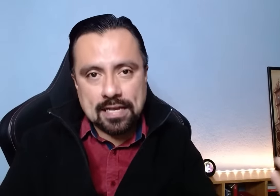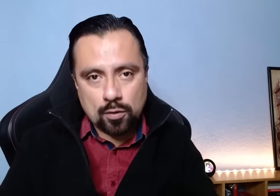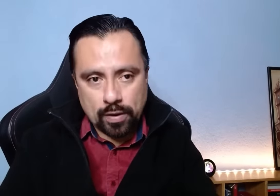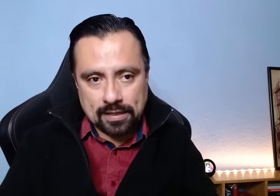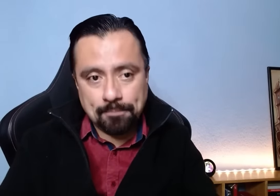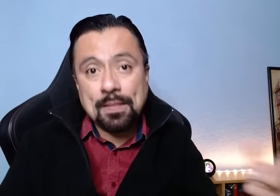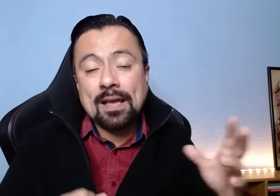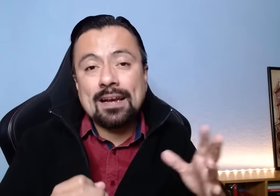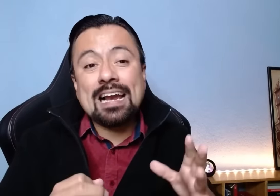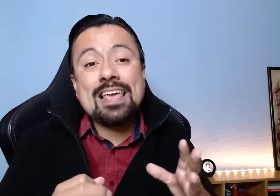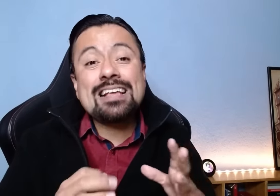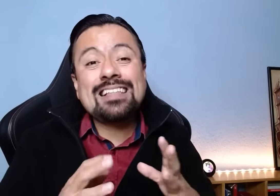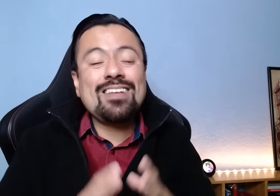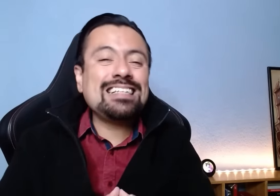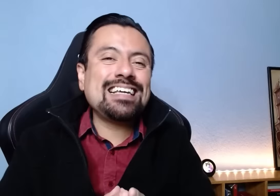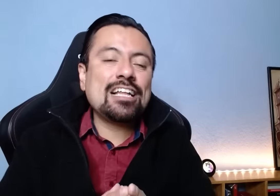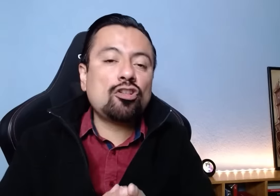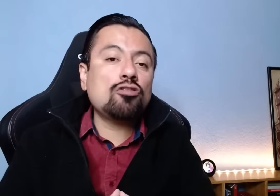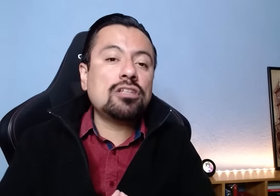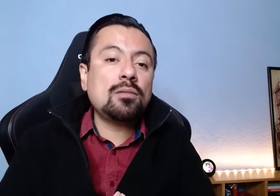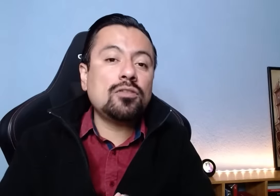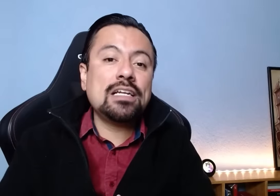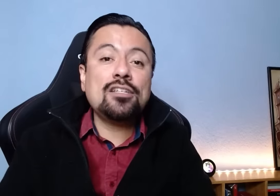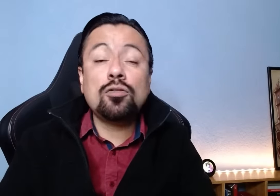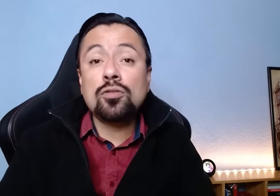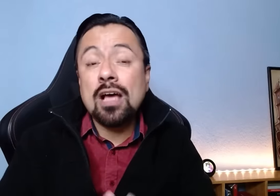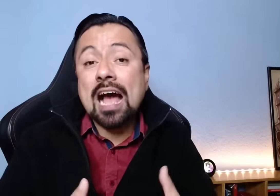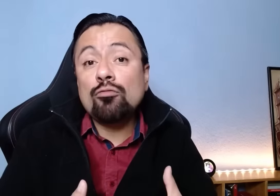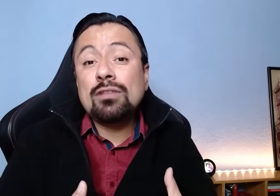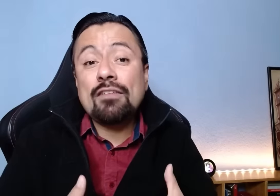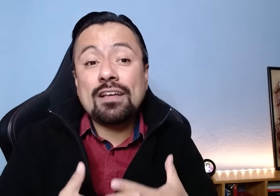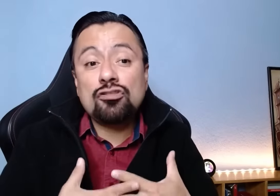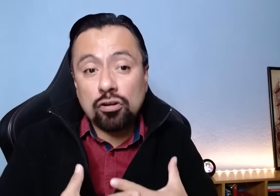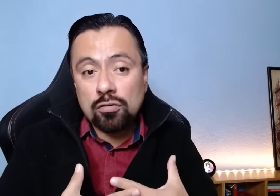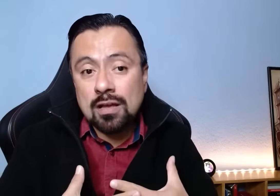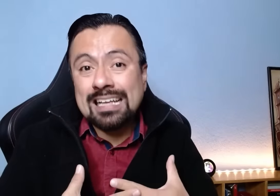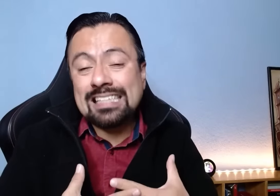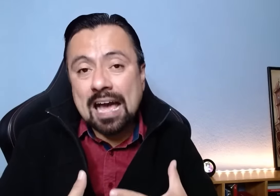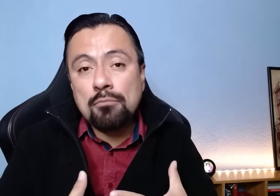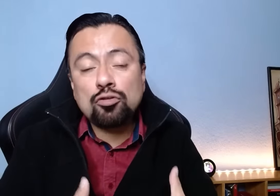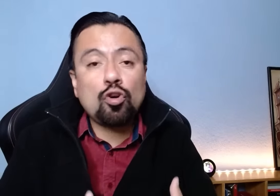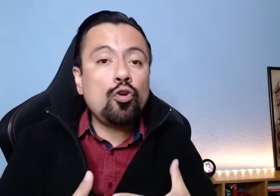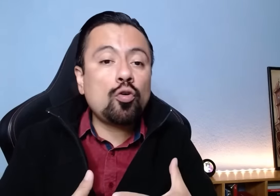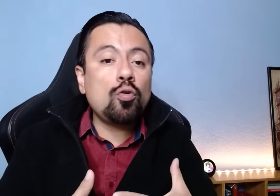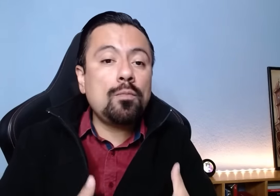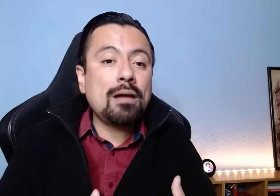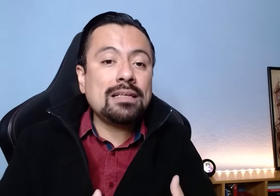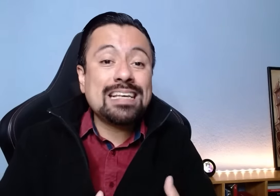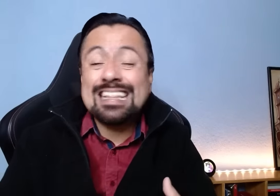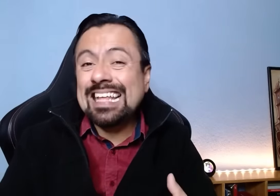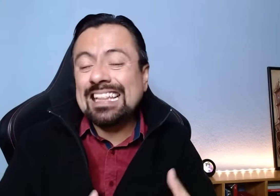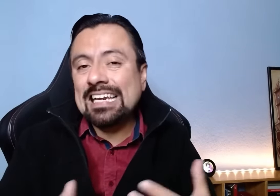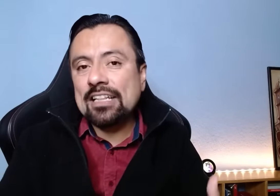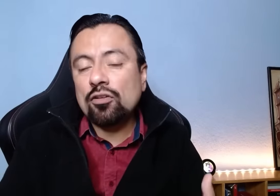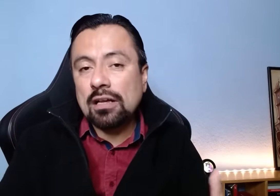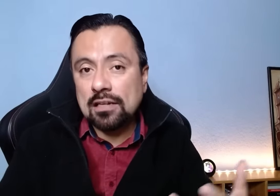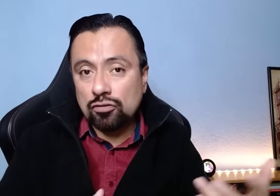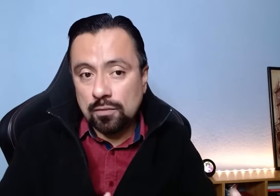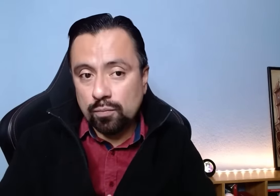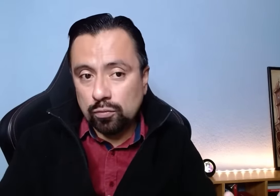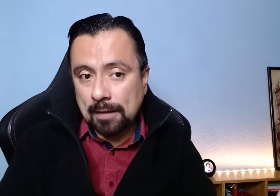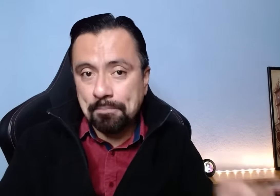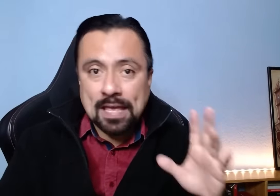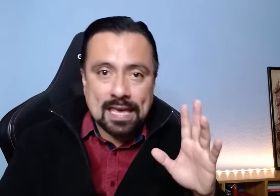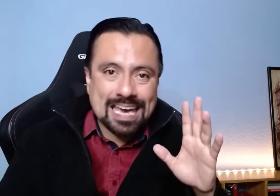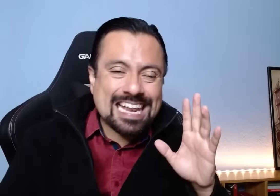automático en delincuente. La ley establece que todos tenemos derecho a un defensor, seamos o no culpables del delito que